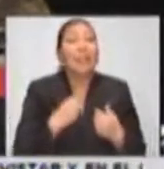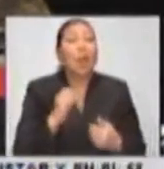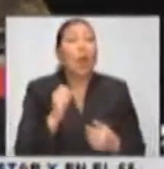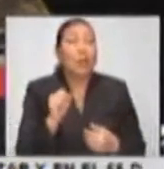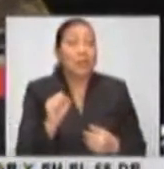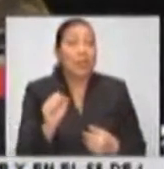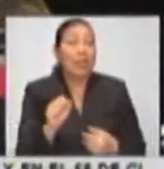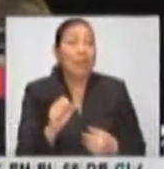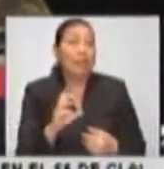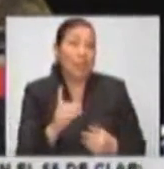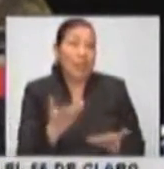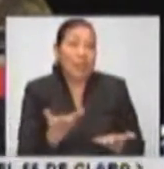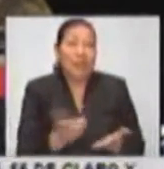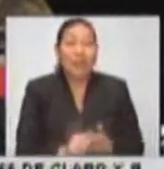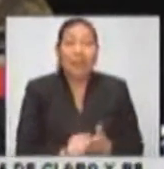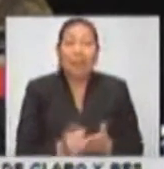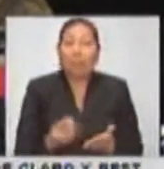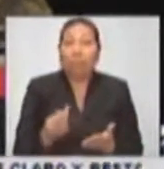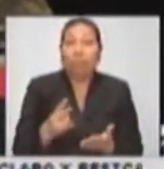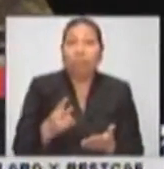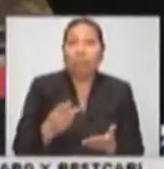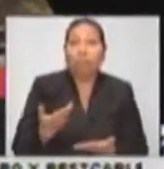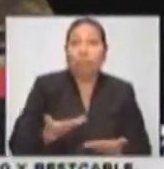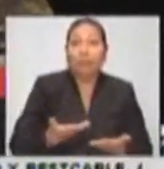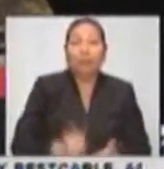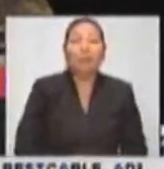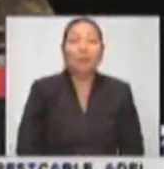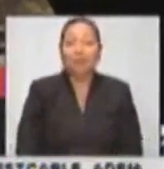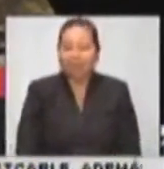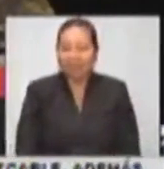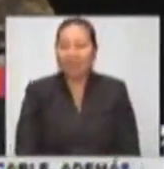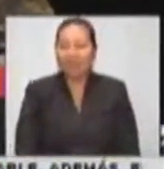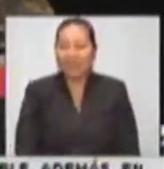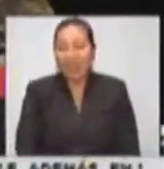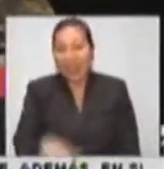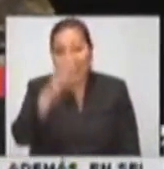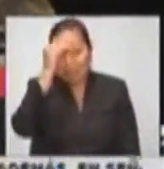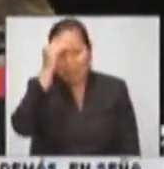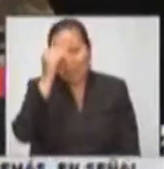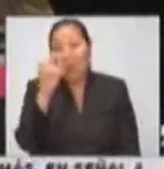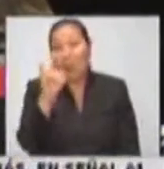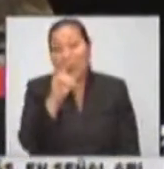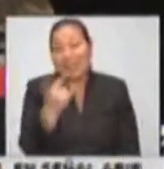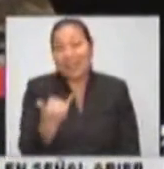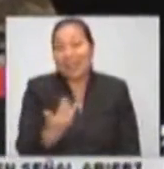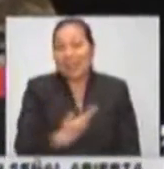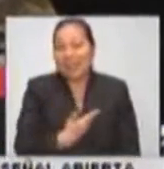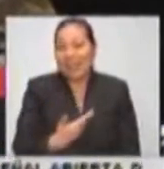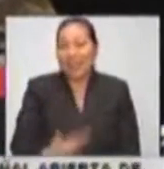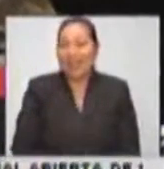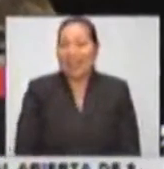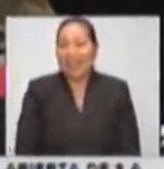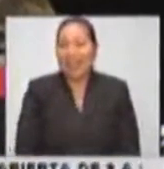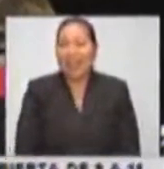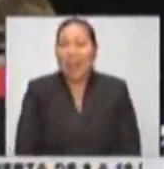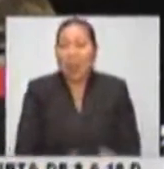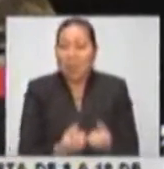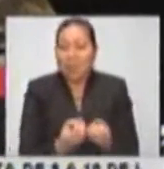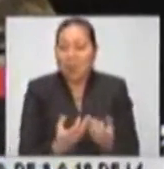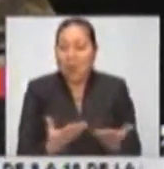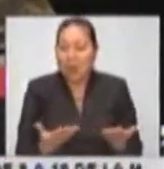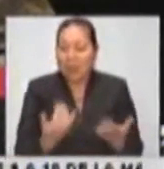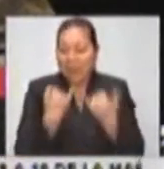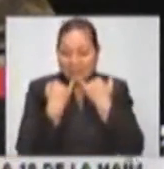es que tiene una base de datos increíbles y están disponibles. Entonces, aprender a usarlas ahora en París se podría ver, por ejemplo, la cantidad